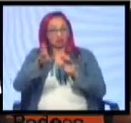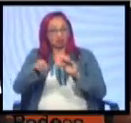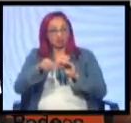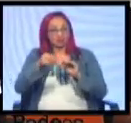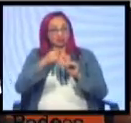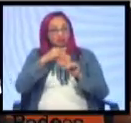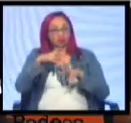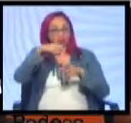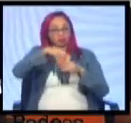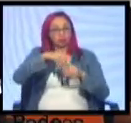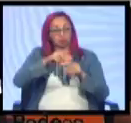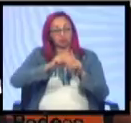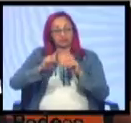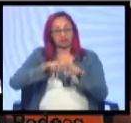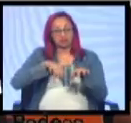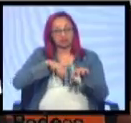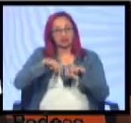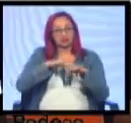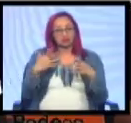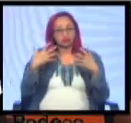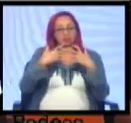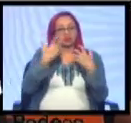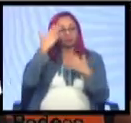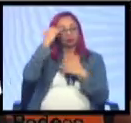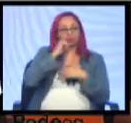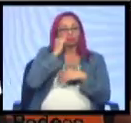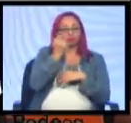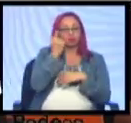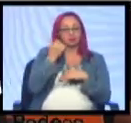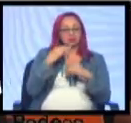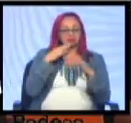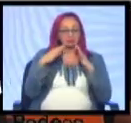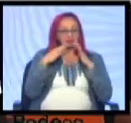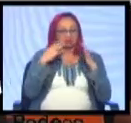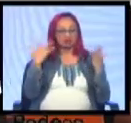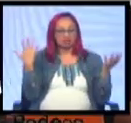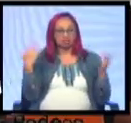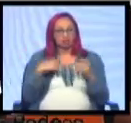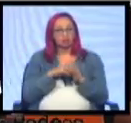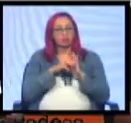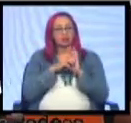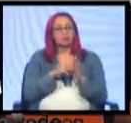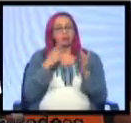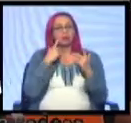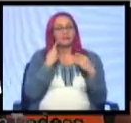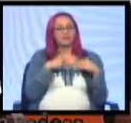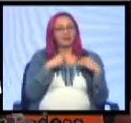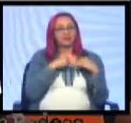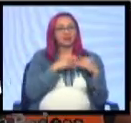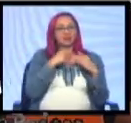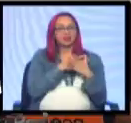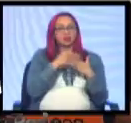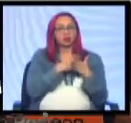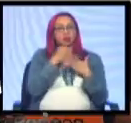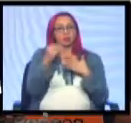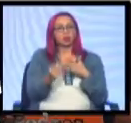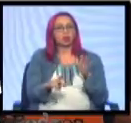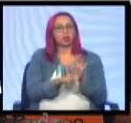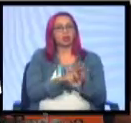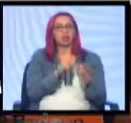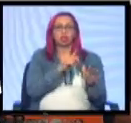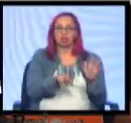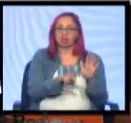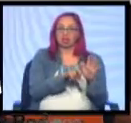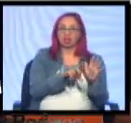que no incorpora una serie de actividades asociadas, porque no solamente estamos hablando, doña Isabel, de lo que es la venta y compra de la lotería ilegal.